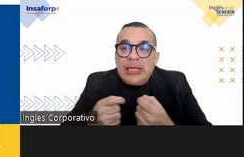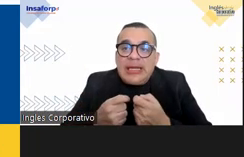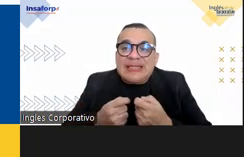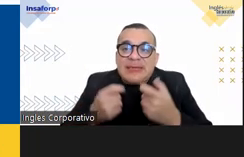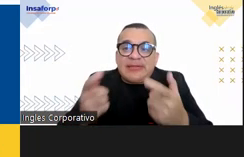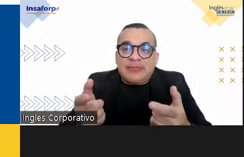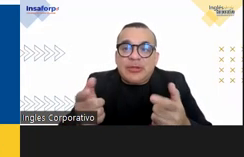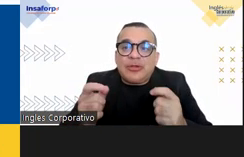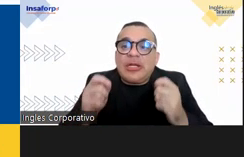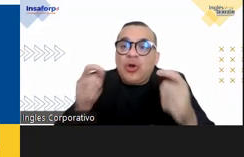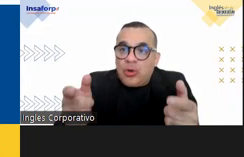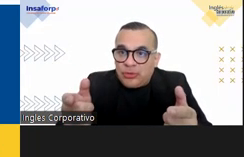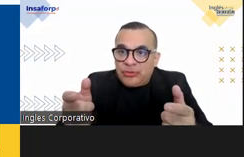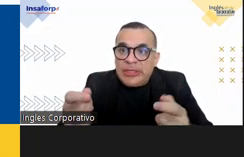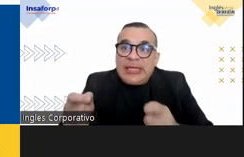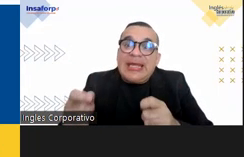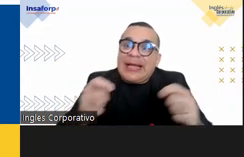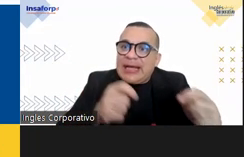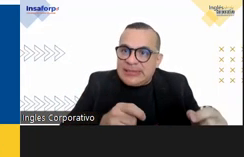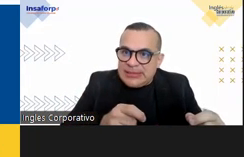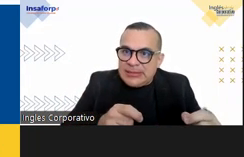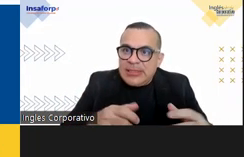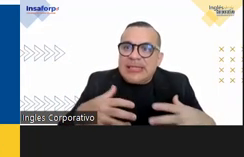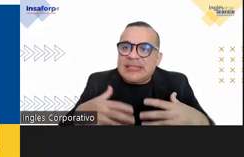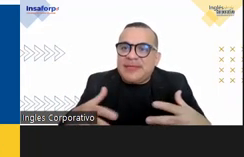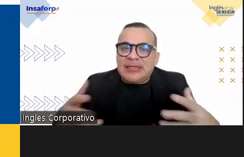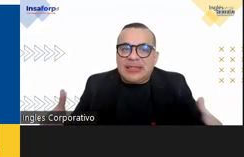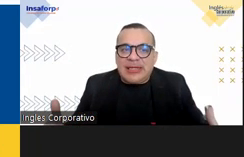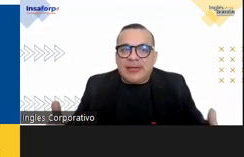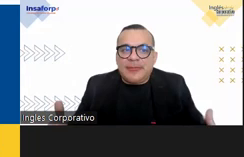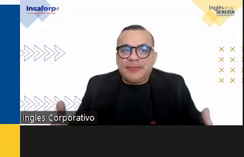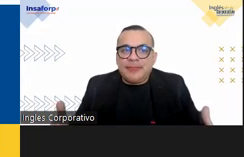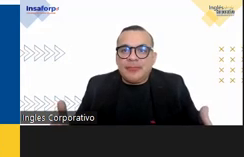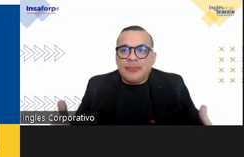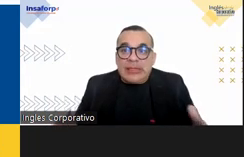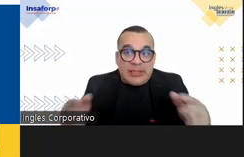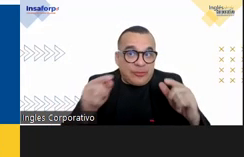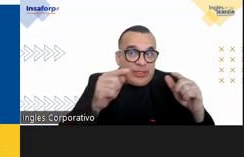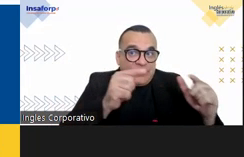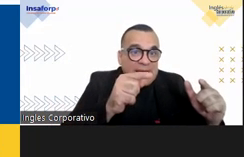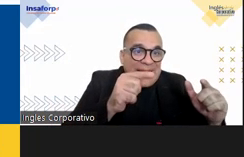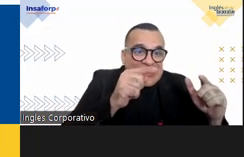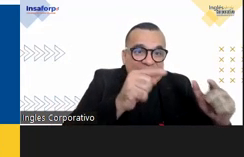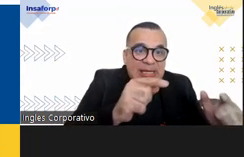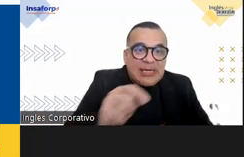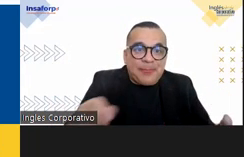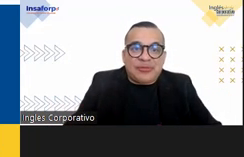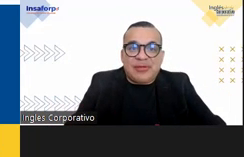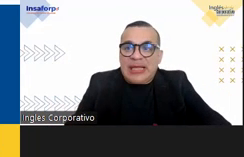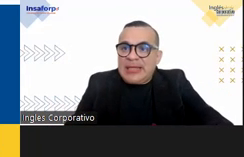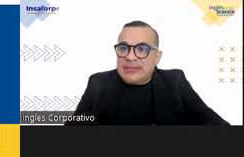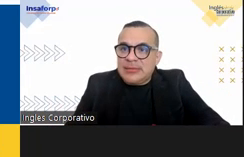conjunta el establecimiento de logros y alcances que se deben de tener. Y eso significa